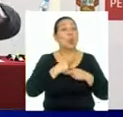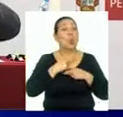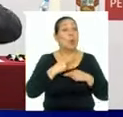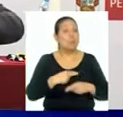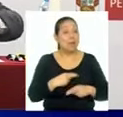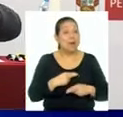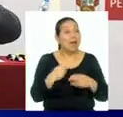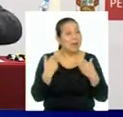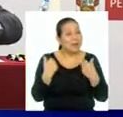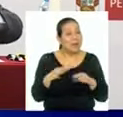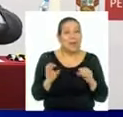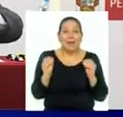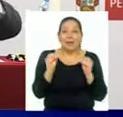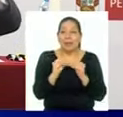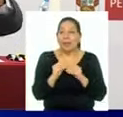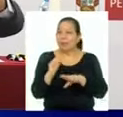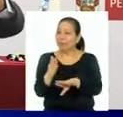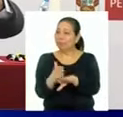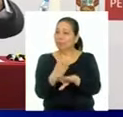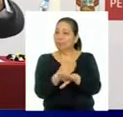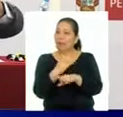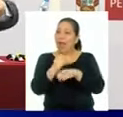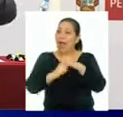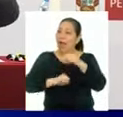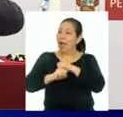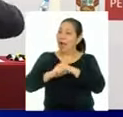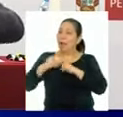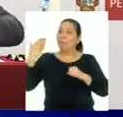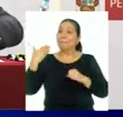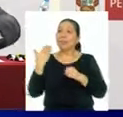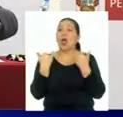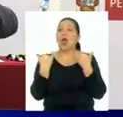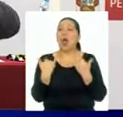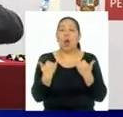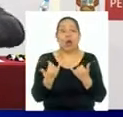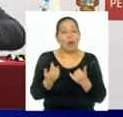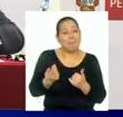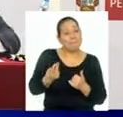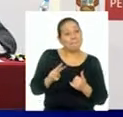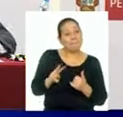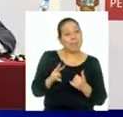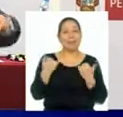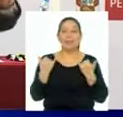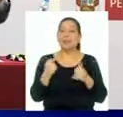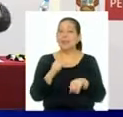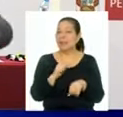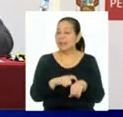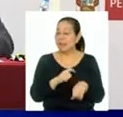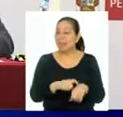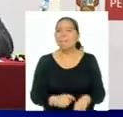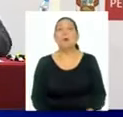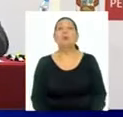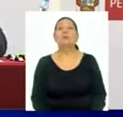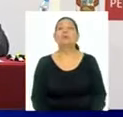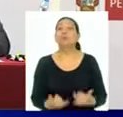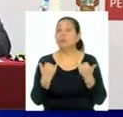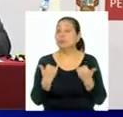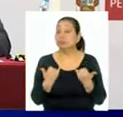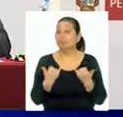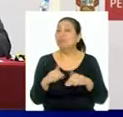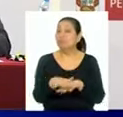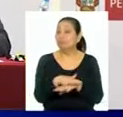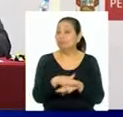que la policía ya venía desarrollando años atrás, pero ahora se ha intensificado en este periodo. Este